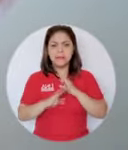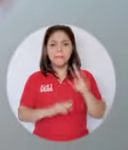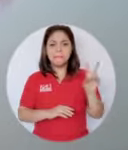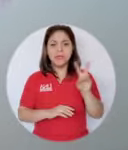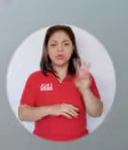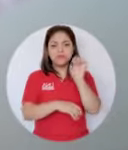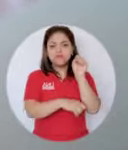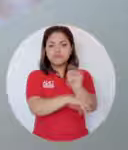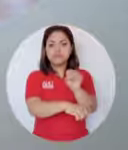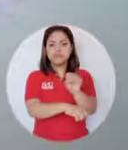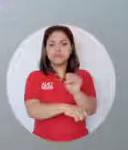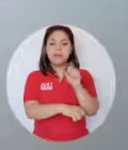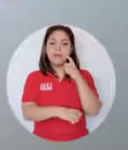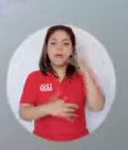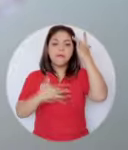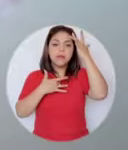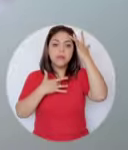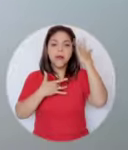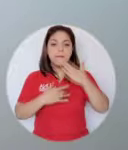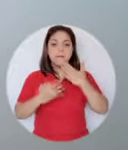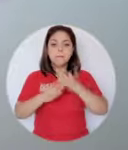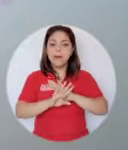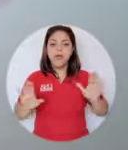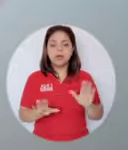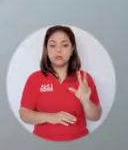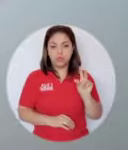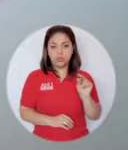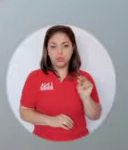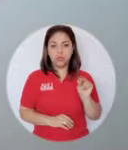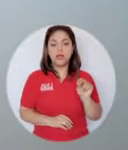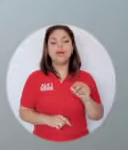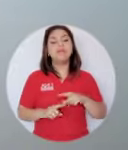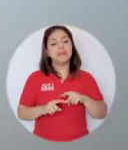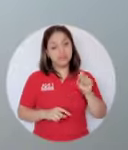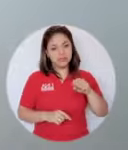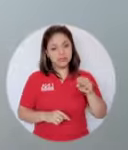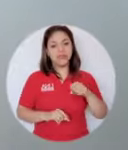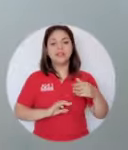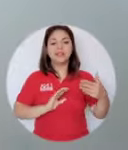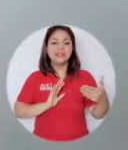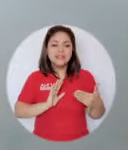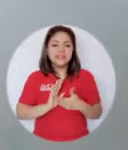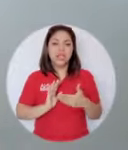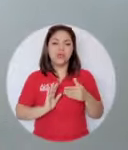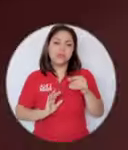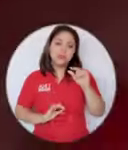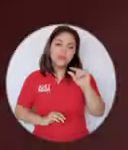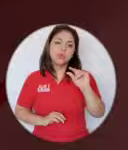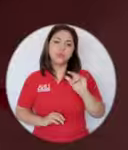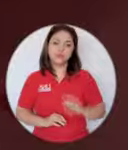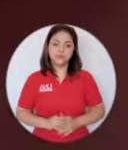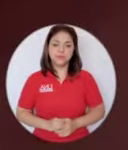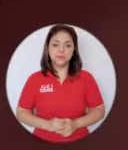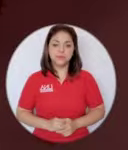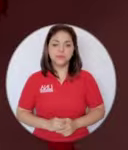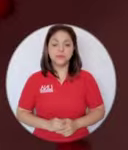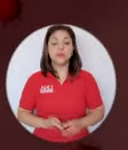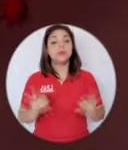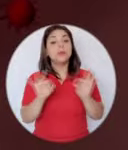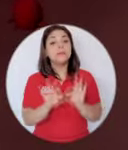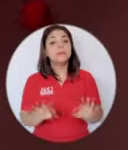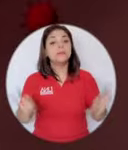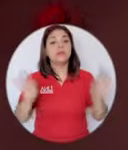de gravedad, pero siempre sí hubo digamos, algún daño. Y aquí es importante, Maribel